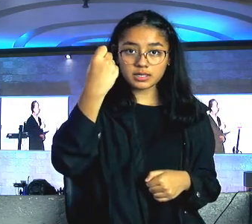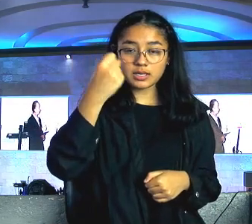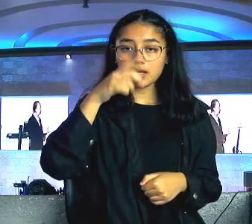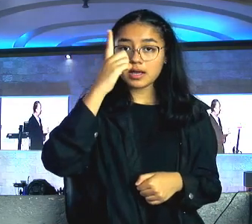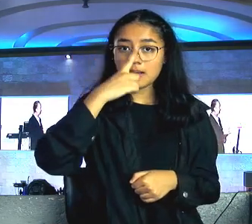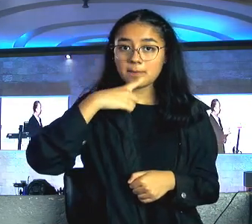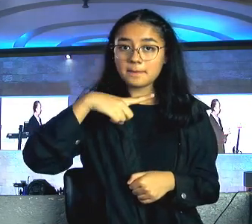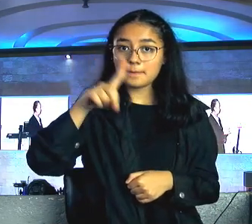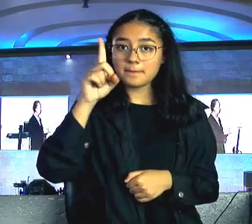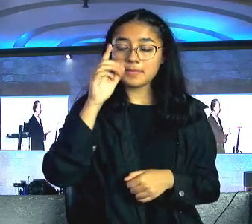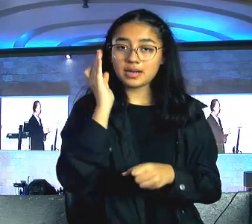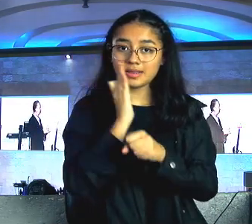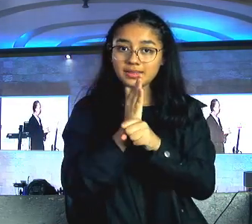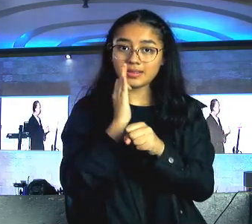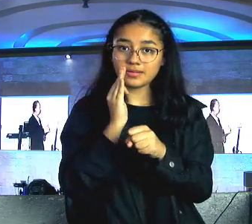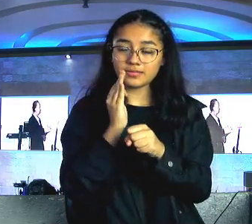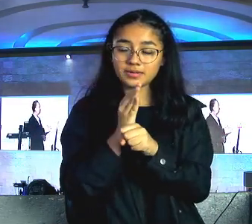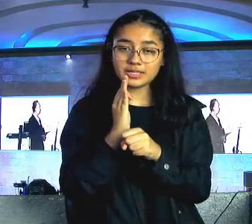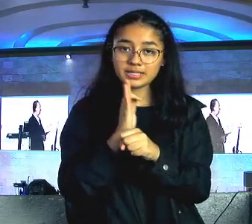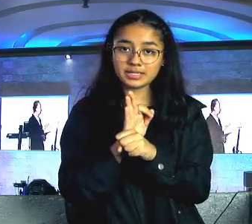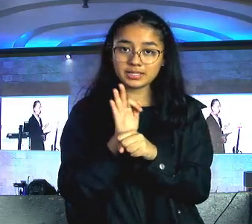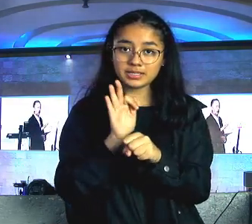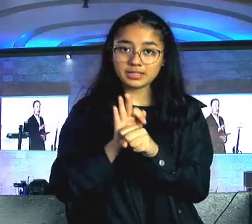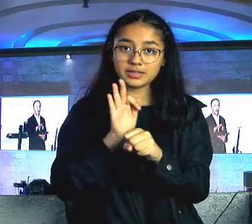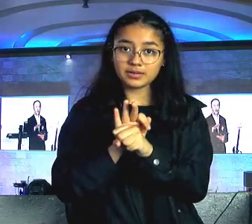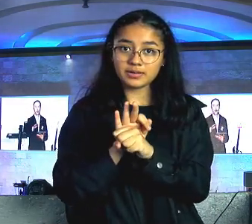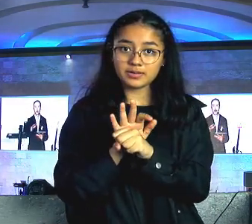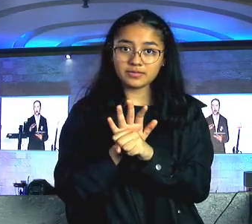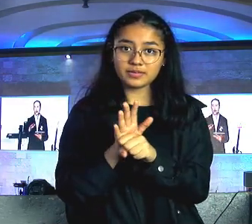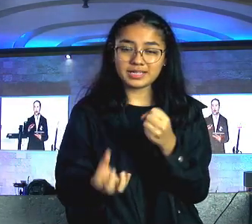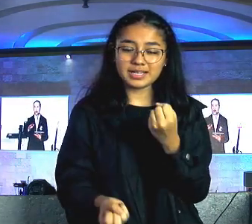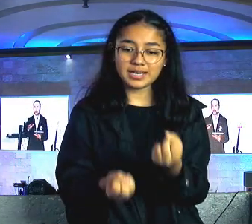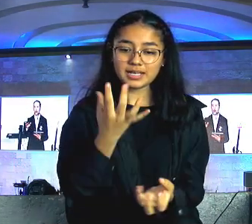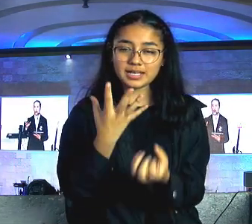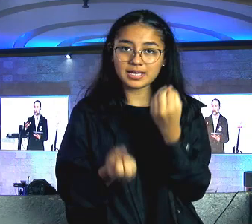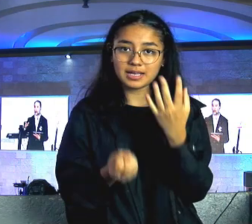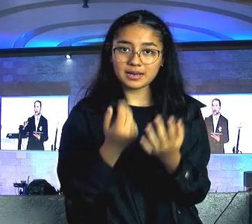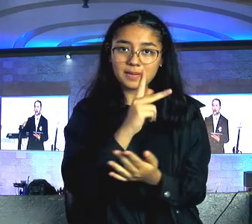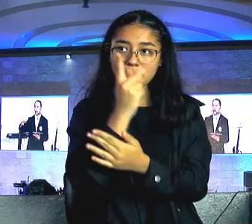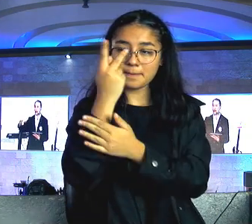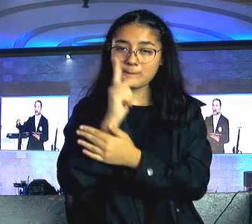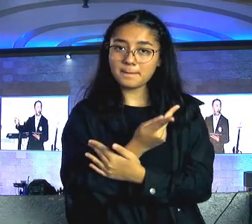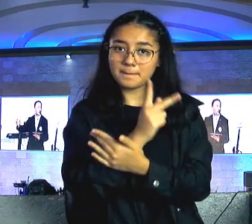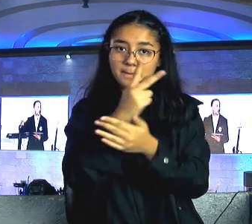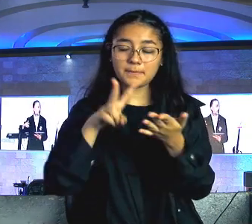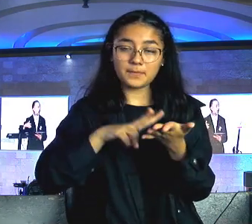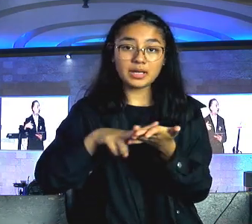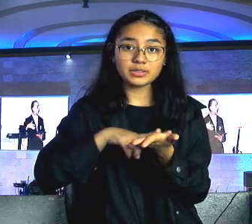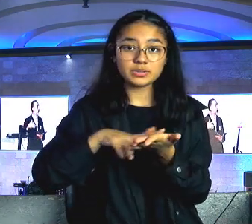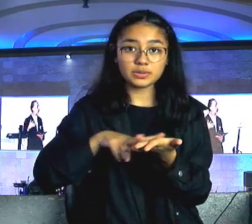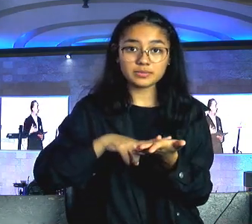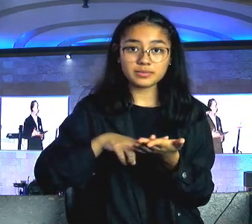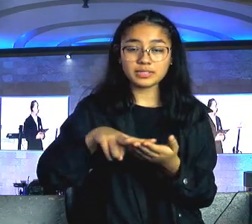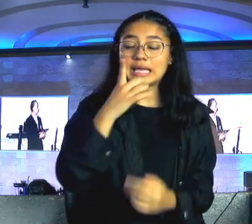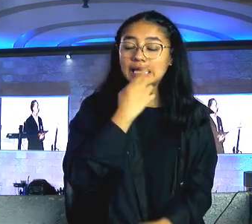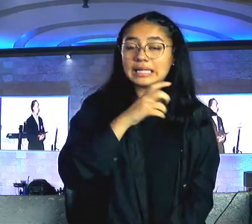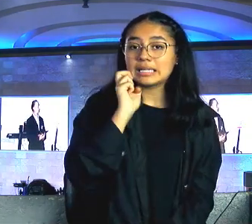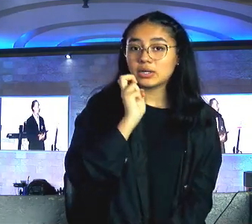es verde. Lo tiraron de a loco. Él dijo eso a principios de los